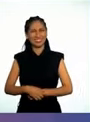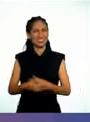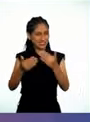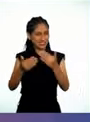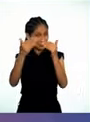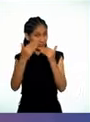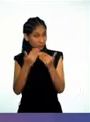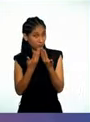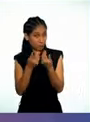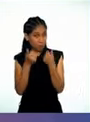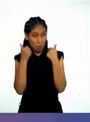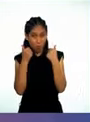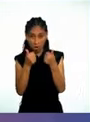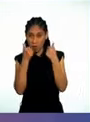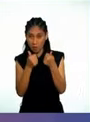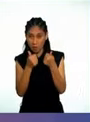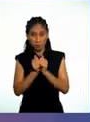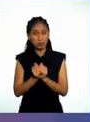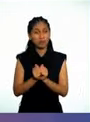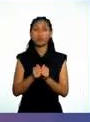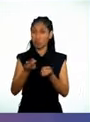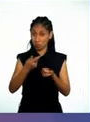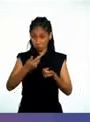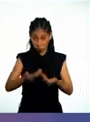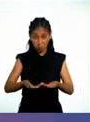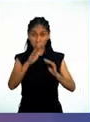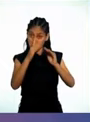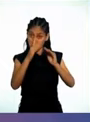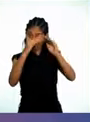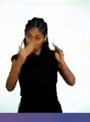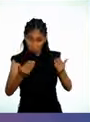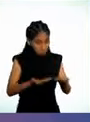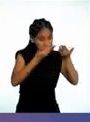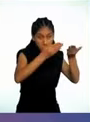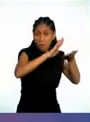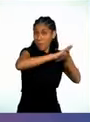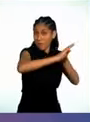very good delivery by catch